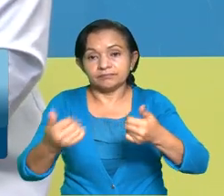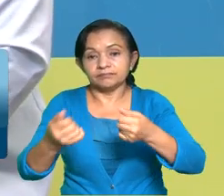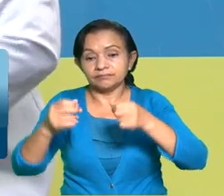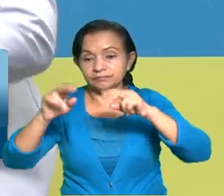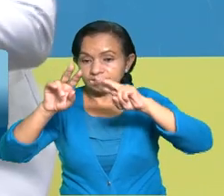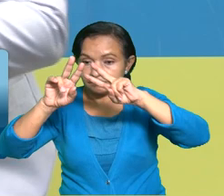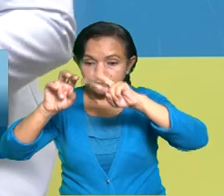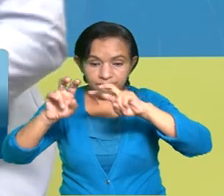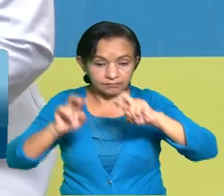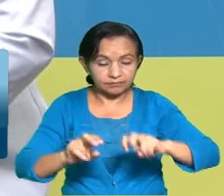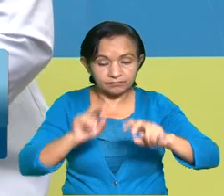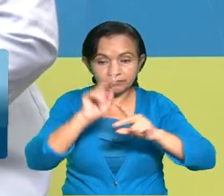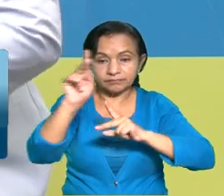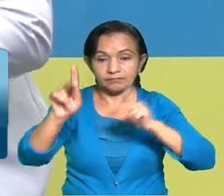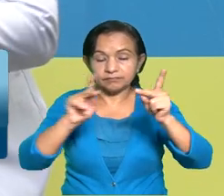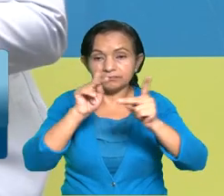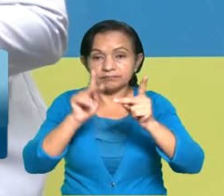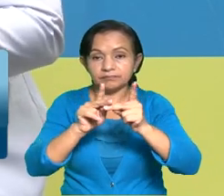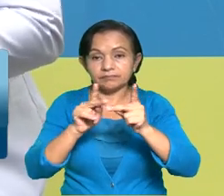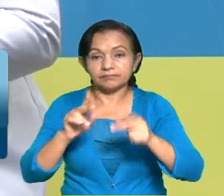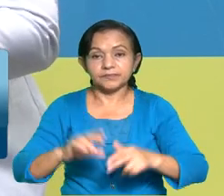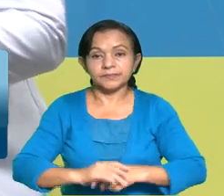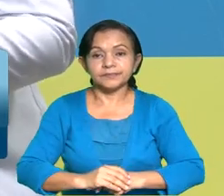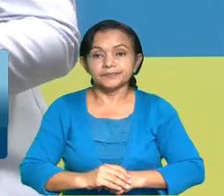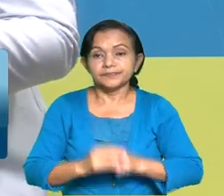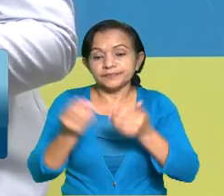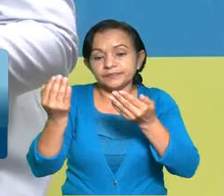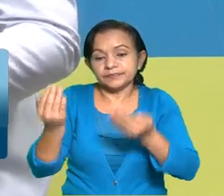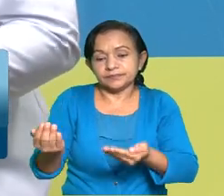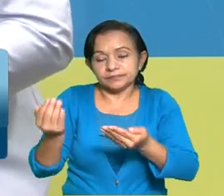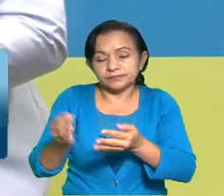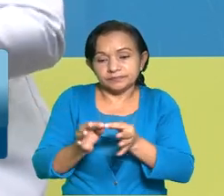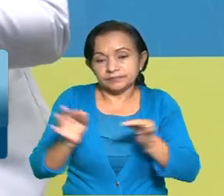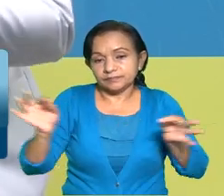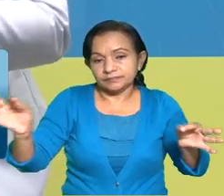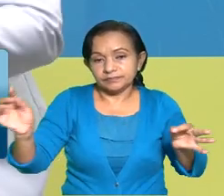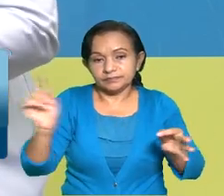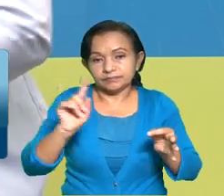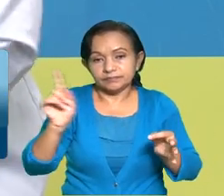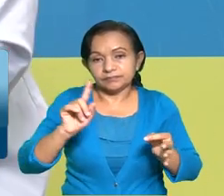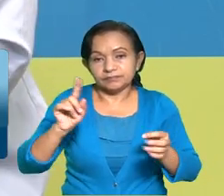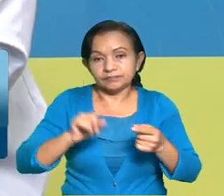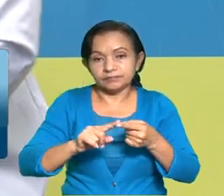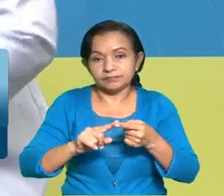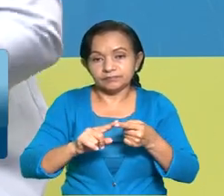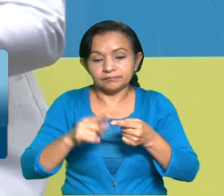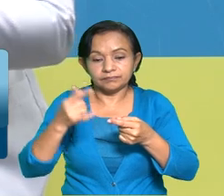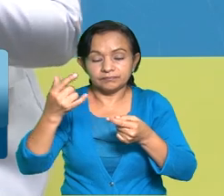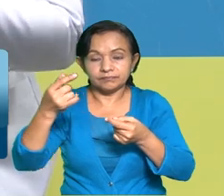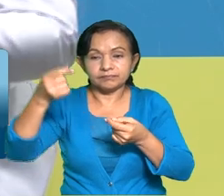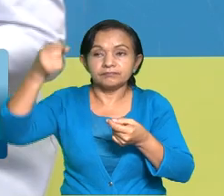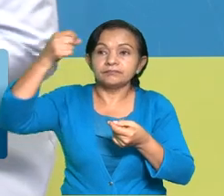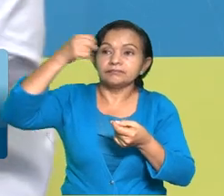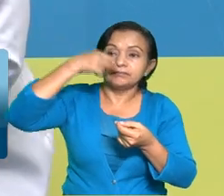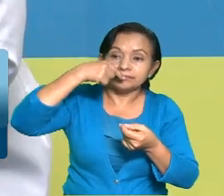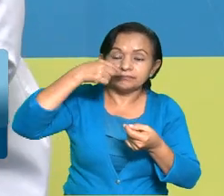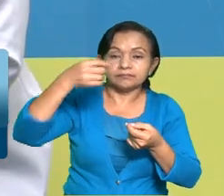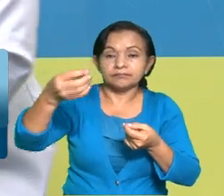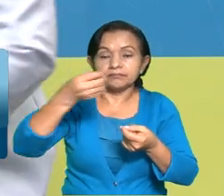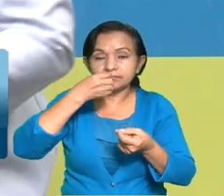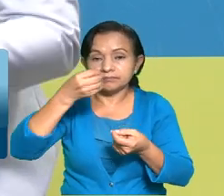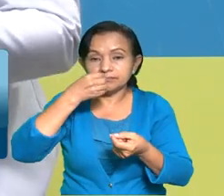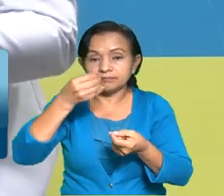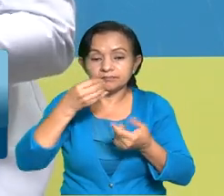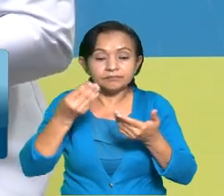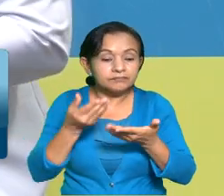evaluación integral del bebé, no únicamente ver el peso, la talla, sino que es la parte de su vacuna, la alimentación, cómo